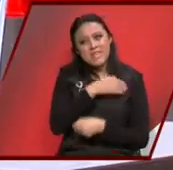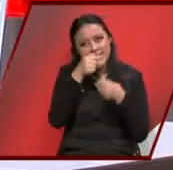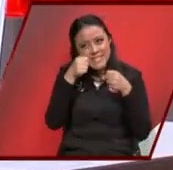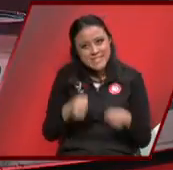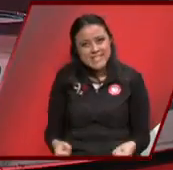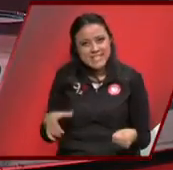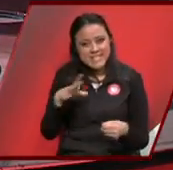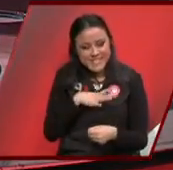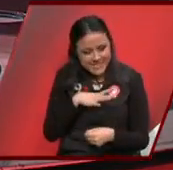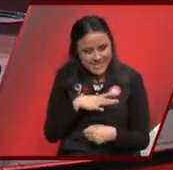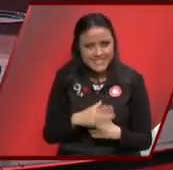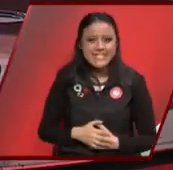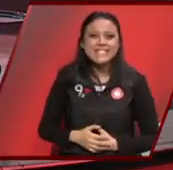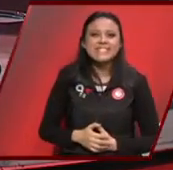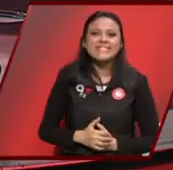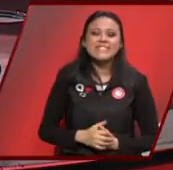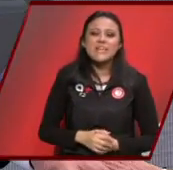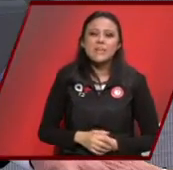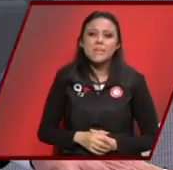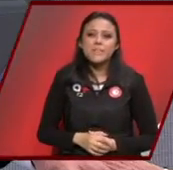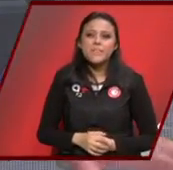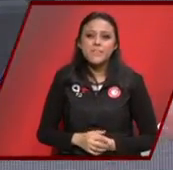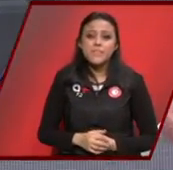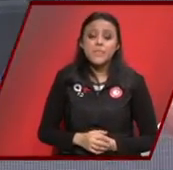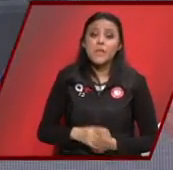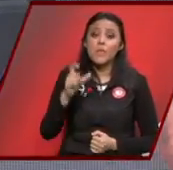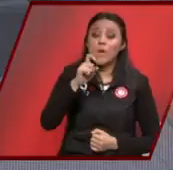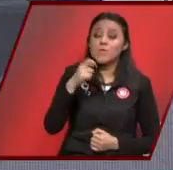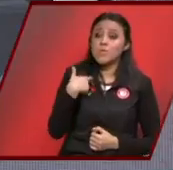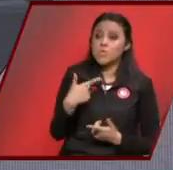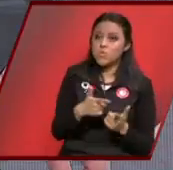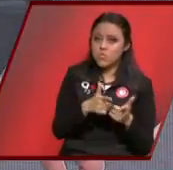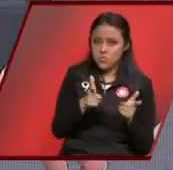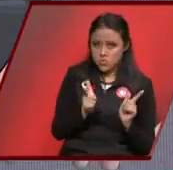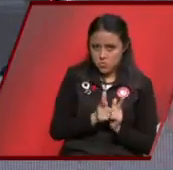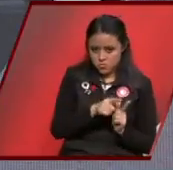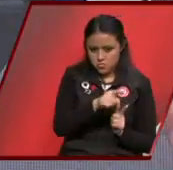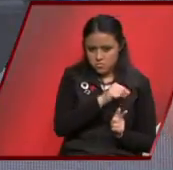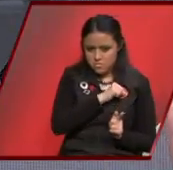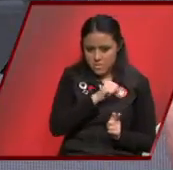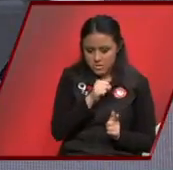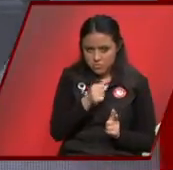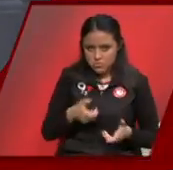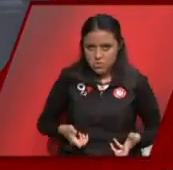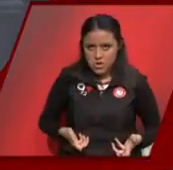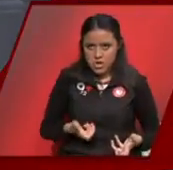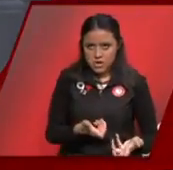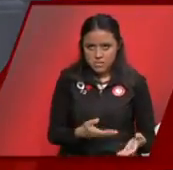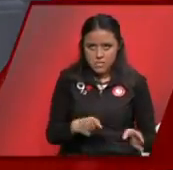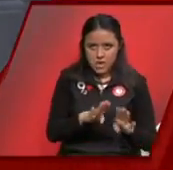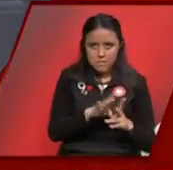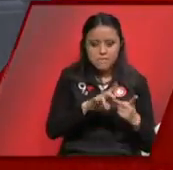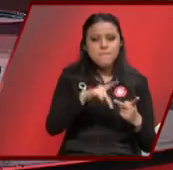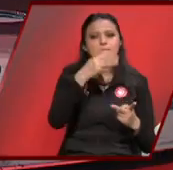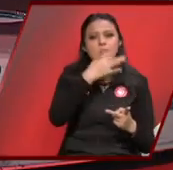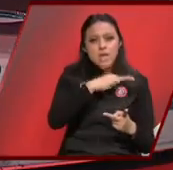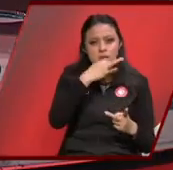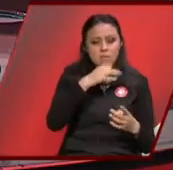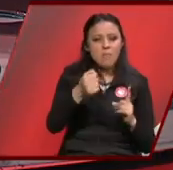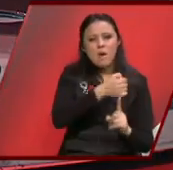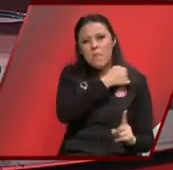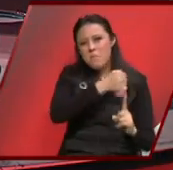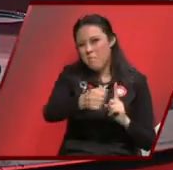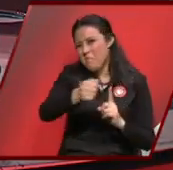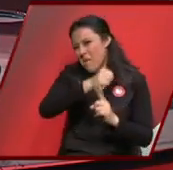seguridad. Así es. A ver, cuando alguien delinque, un grupo se pasa de lanza, ya bloquearon una calle, armaron una pachanga, golpearon